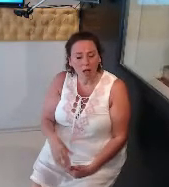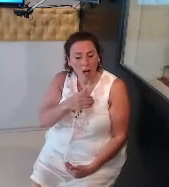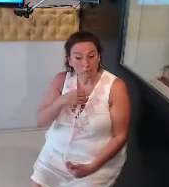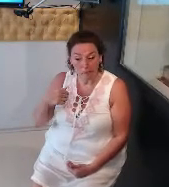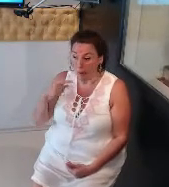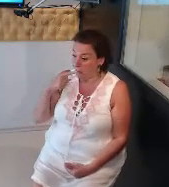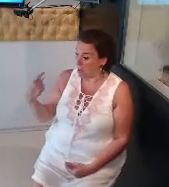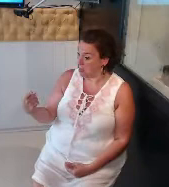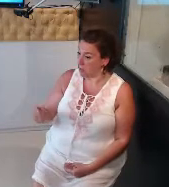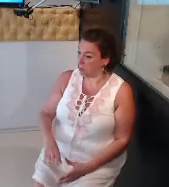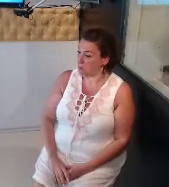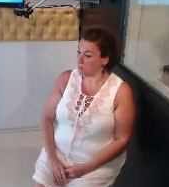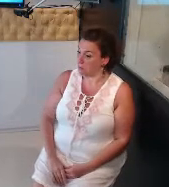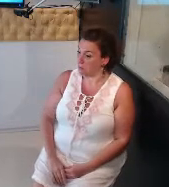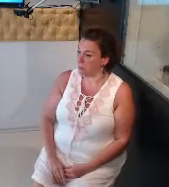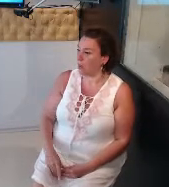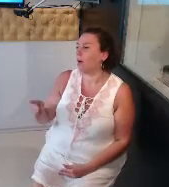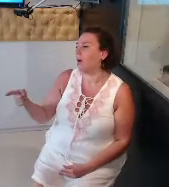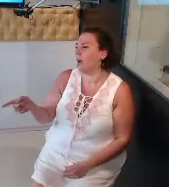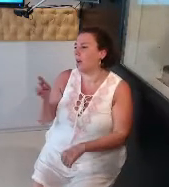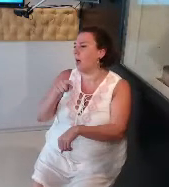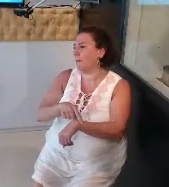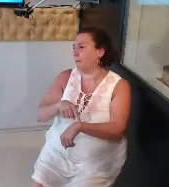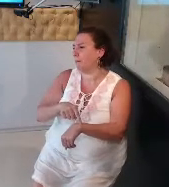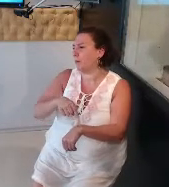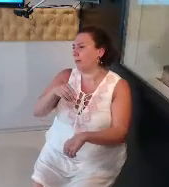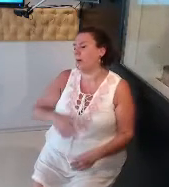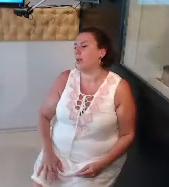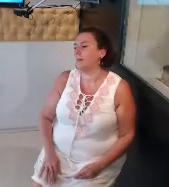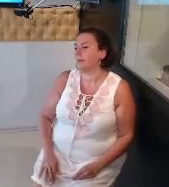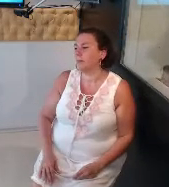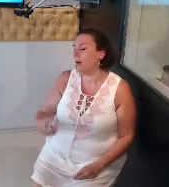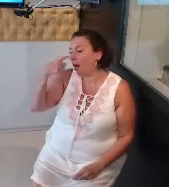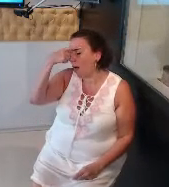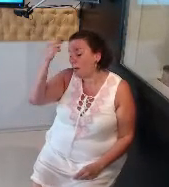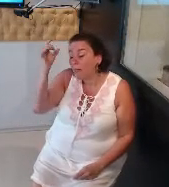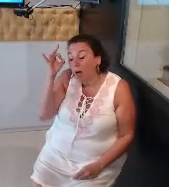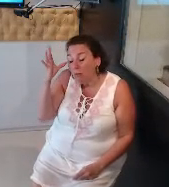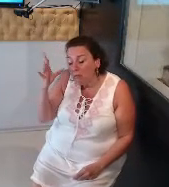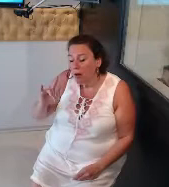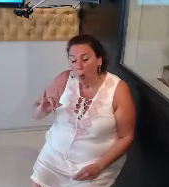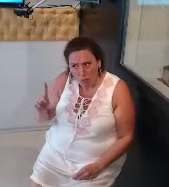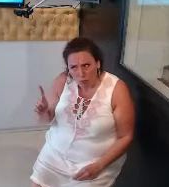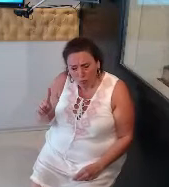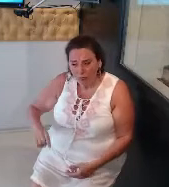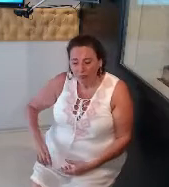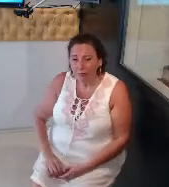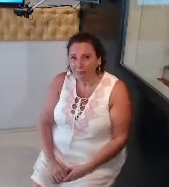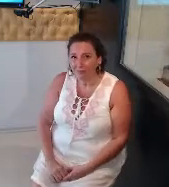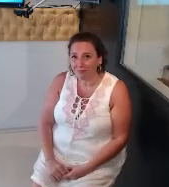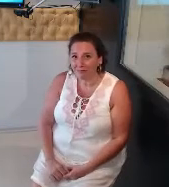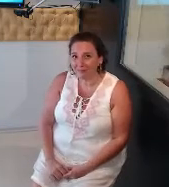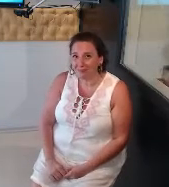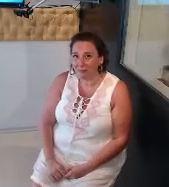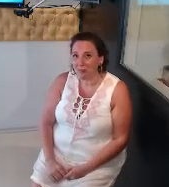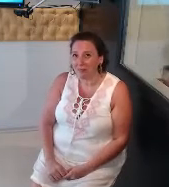le dije que venga puntual. ¿Pero te pidió disculpas o no? Sí, viejo, no muera, me dejame clavado